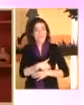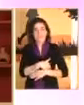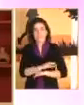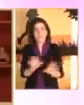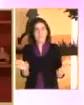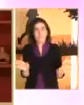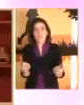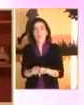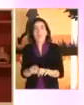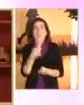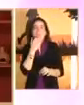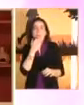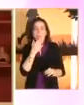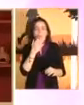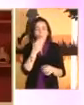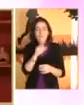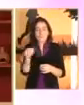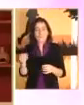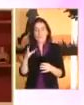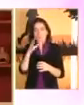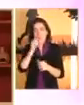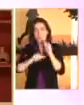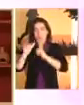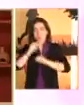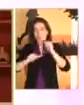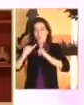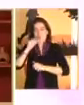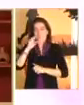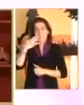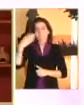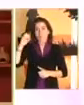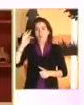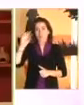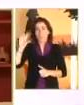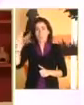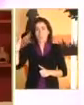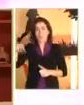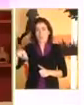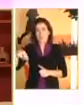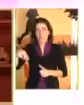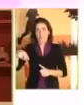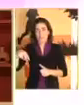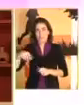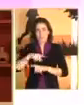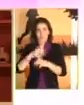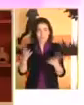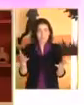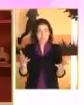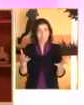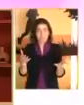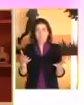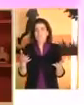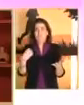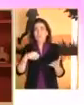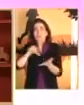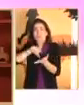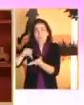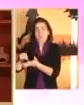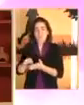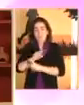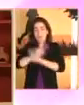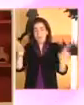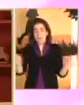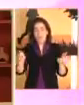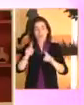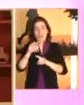permitido. El caso es que en la mayoría de las ciudades hay ordenanzas municipales que prohíben beber alcohol en las calles y sin